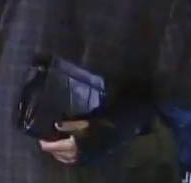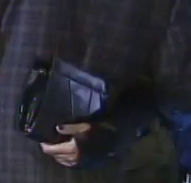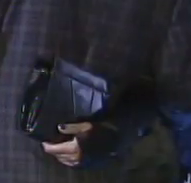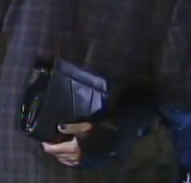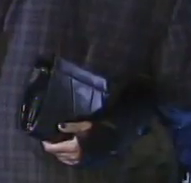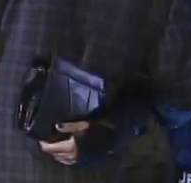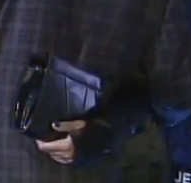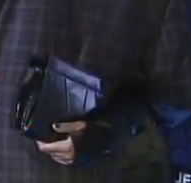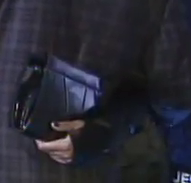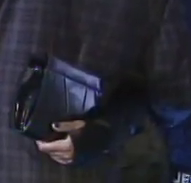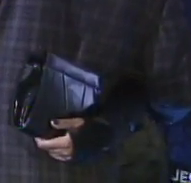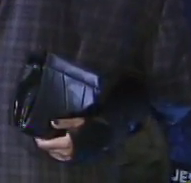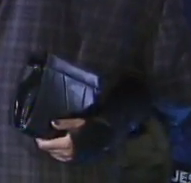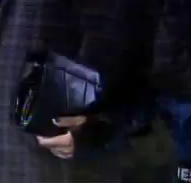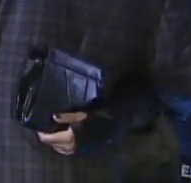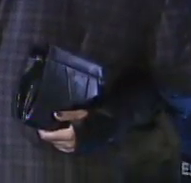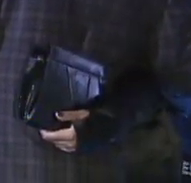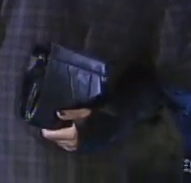Navidad!